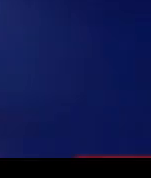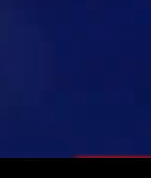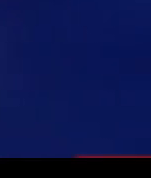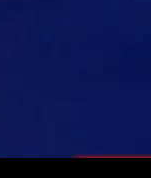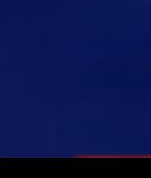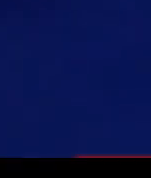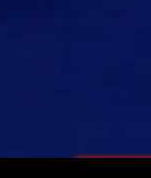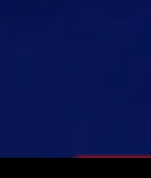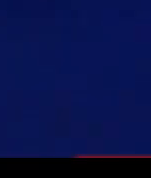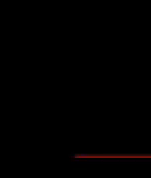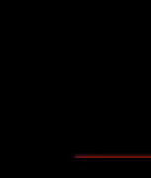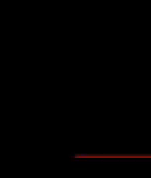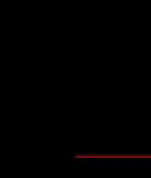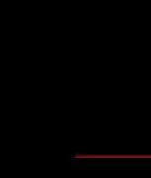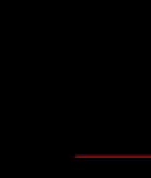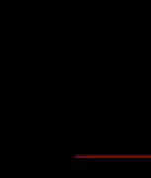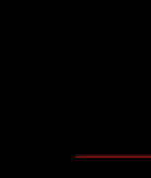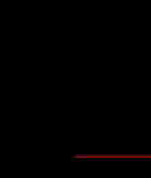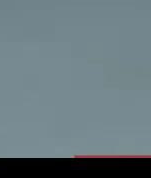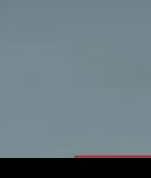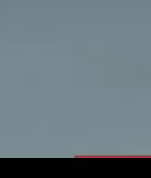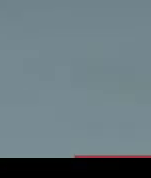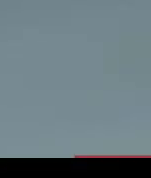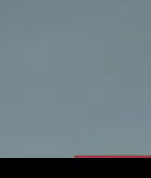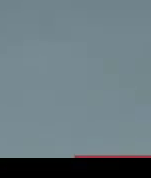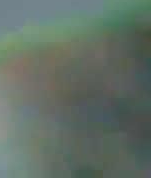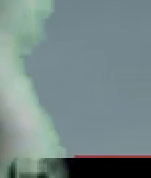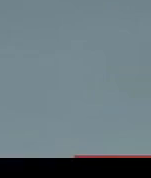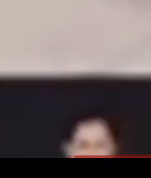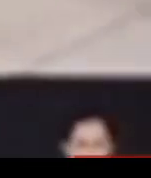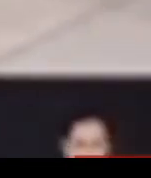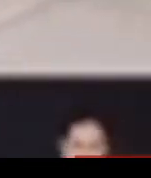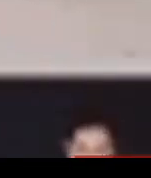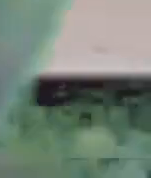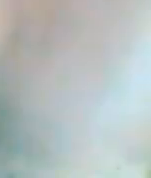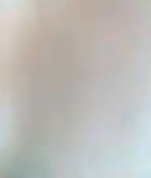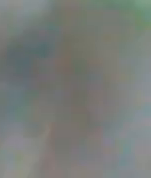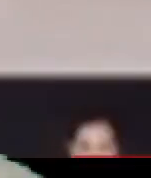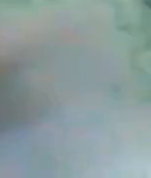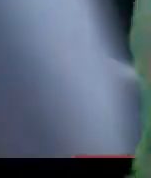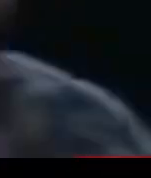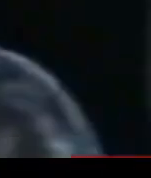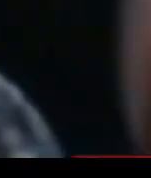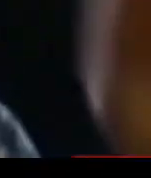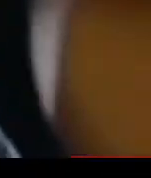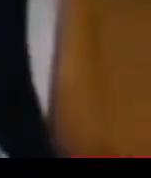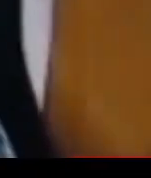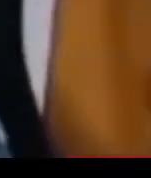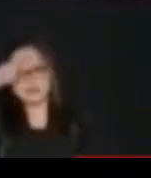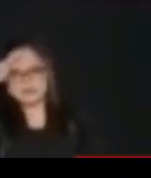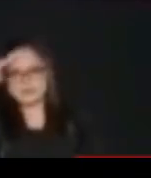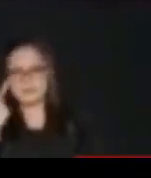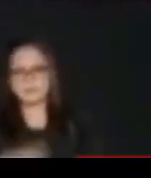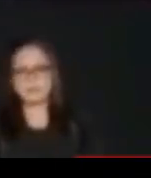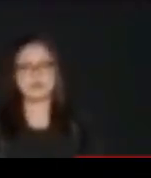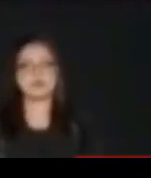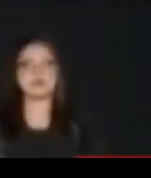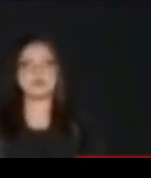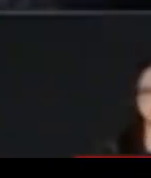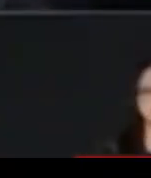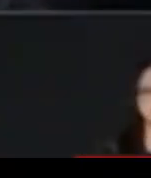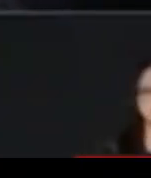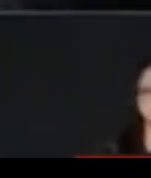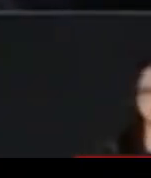de dibujo y vean unos cuantos videos. Digo, yo sé que aquí pues nada más me escuchan 20